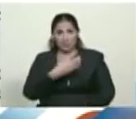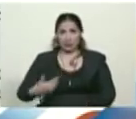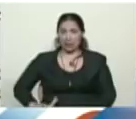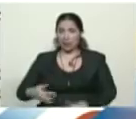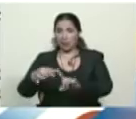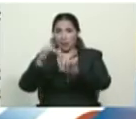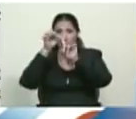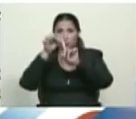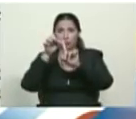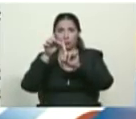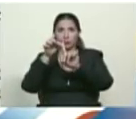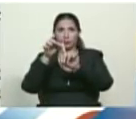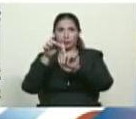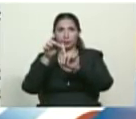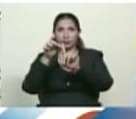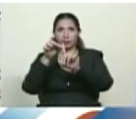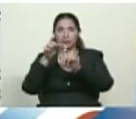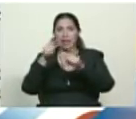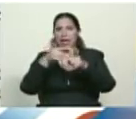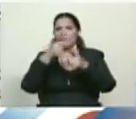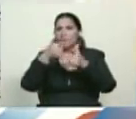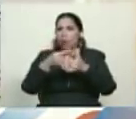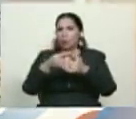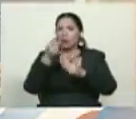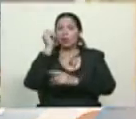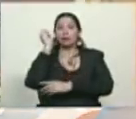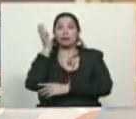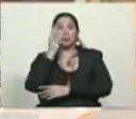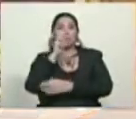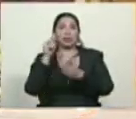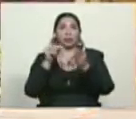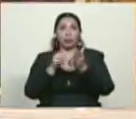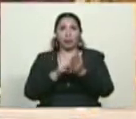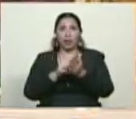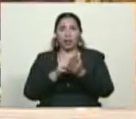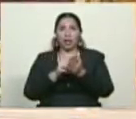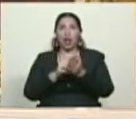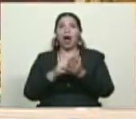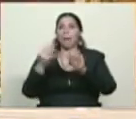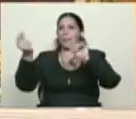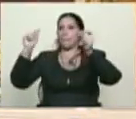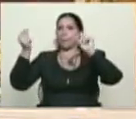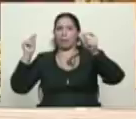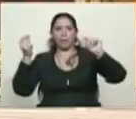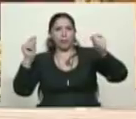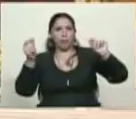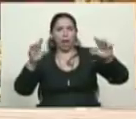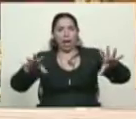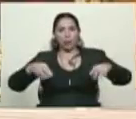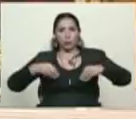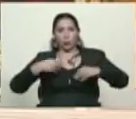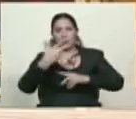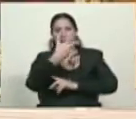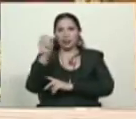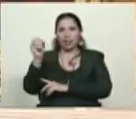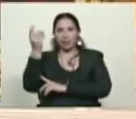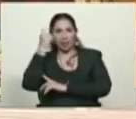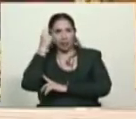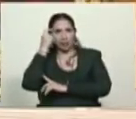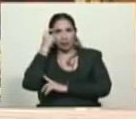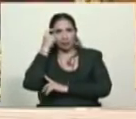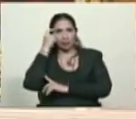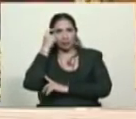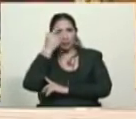electo, entonces en Asamblea Nacional, en plenaria, asume por 30 días